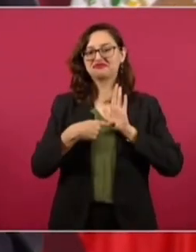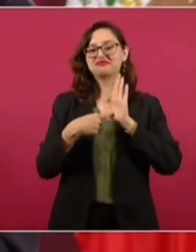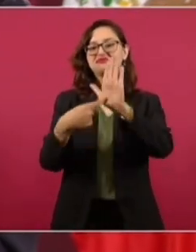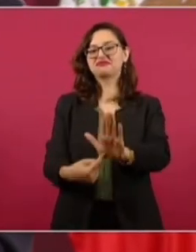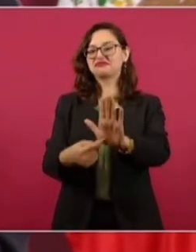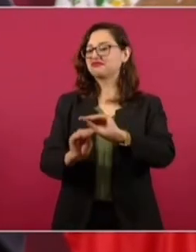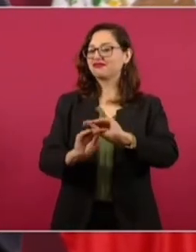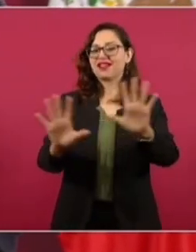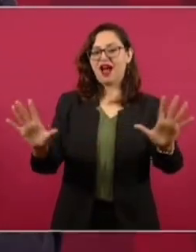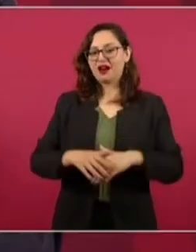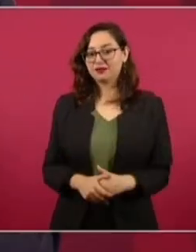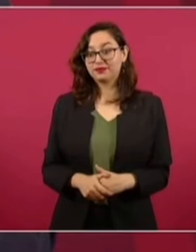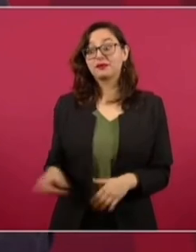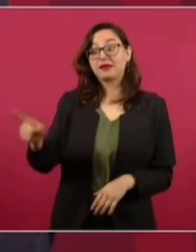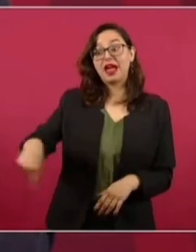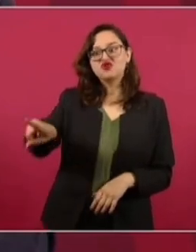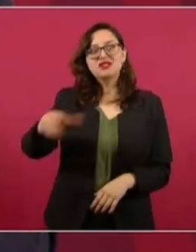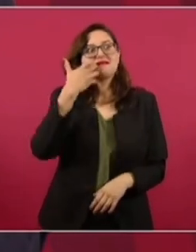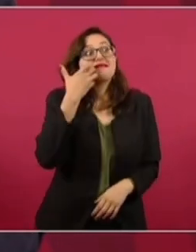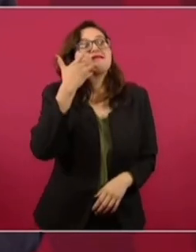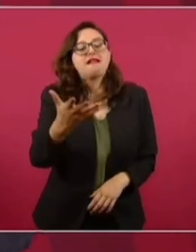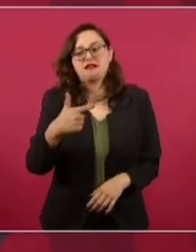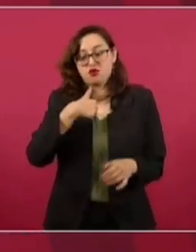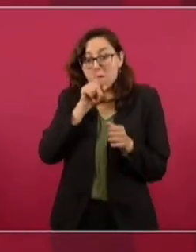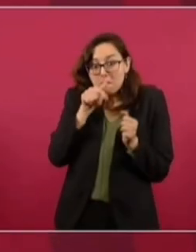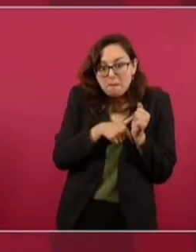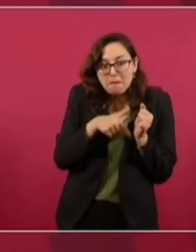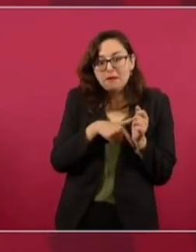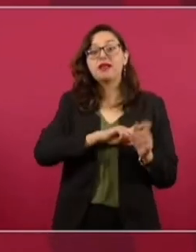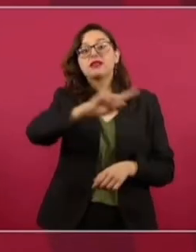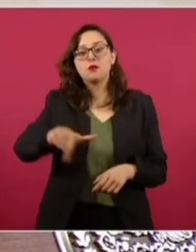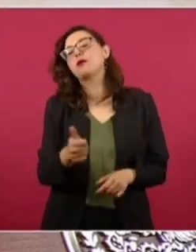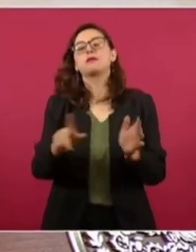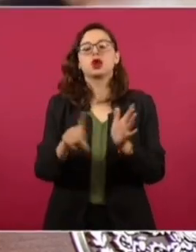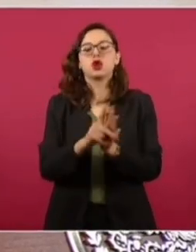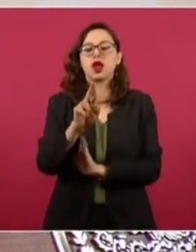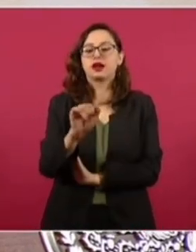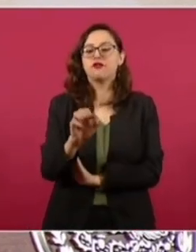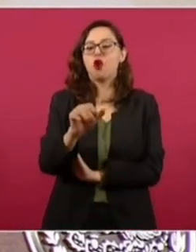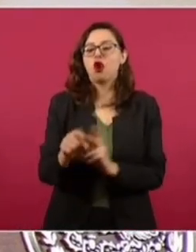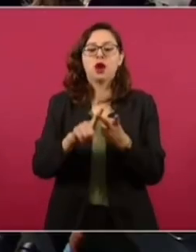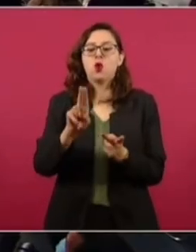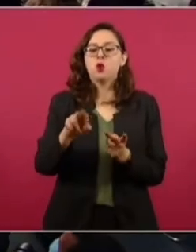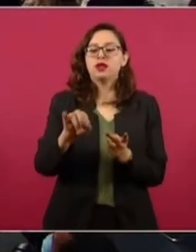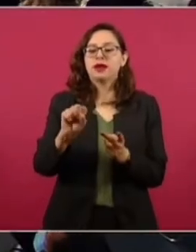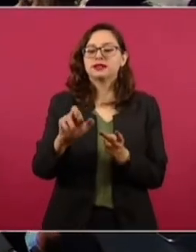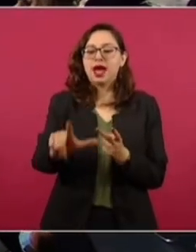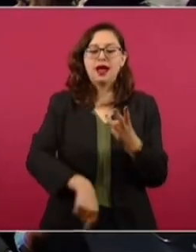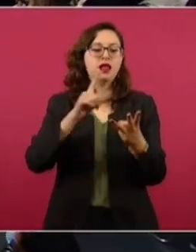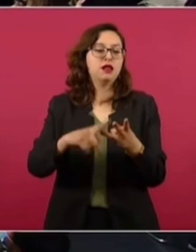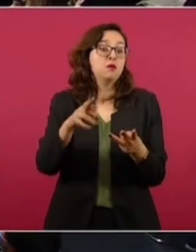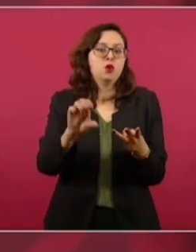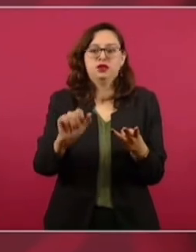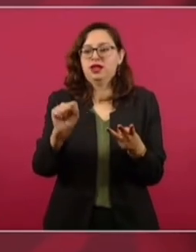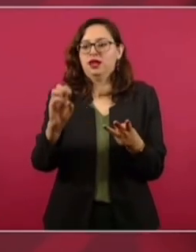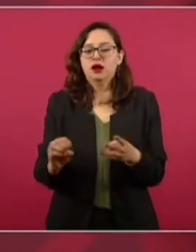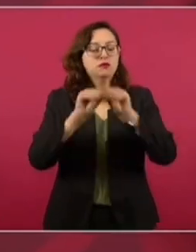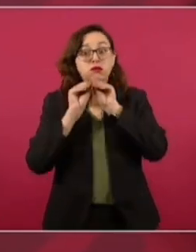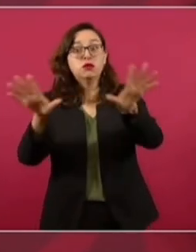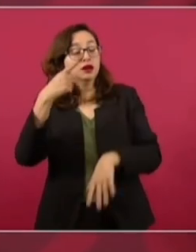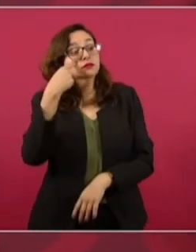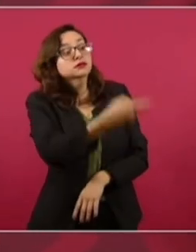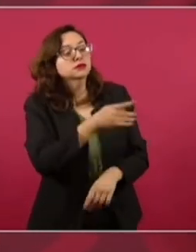Reforma, o el Universal, o el Proceso, a decir, se está protegiendo